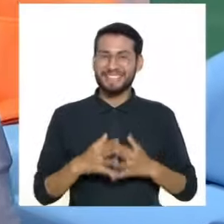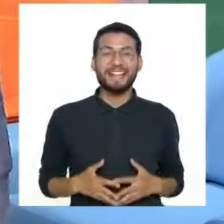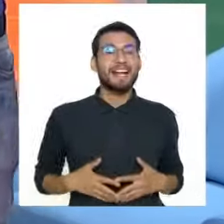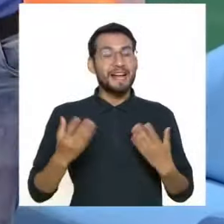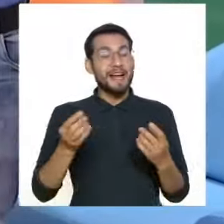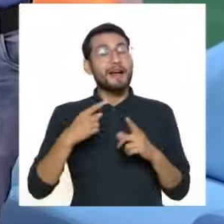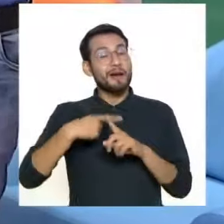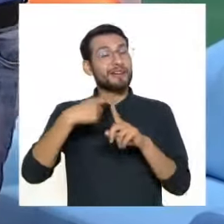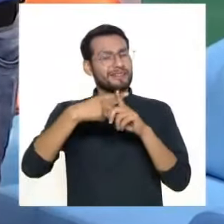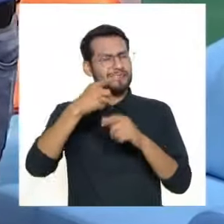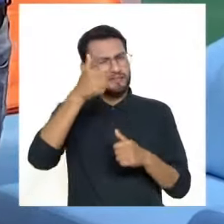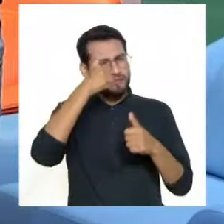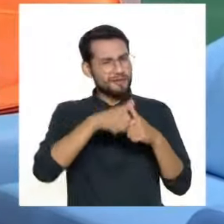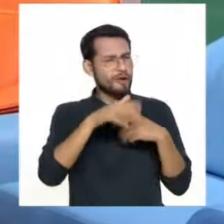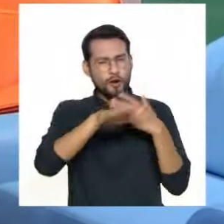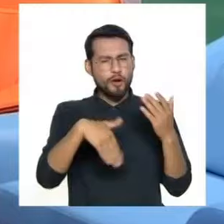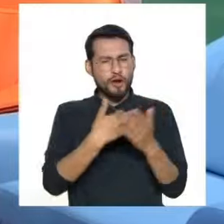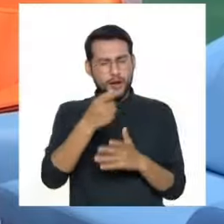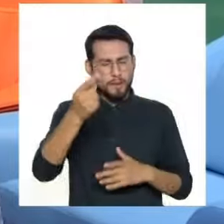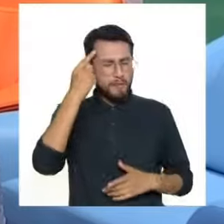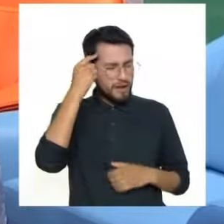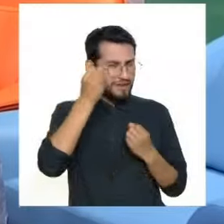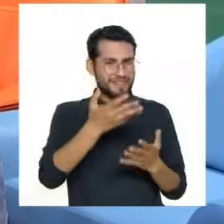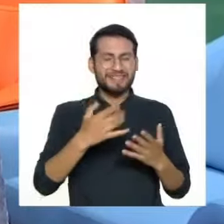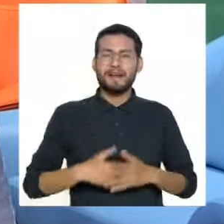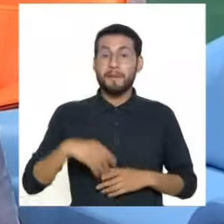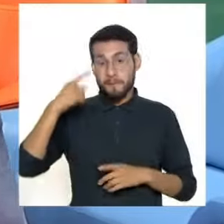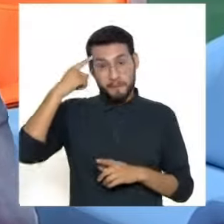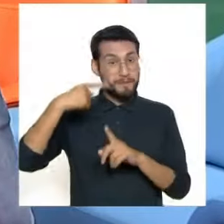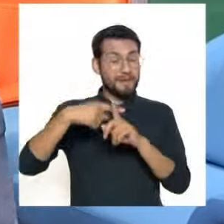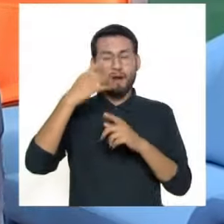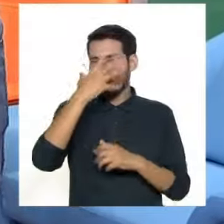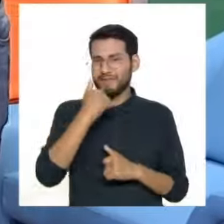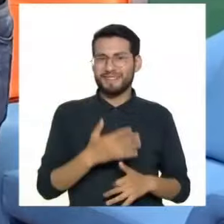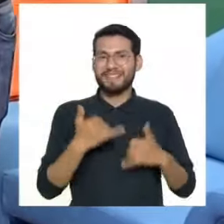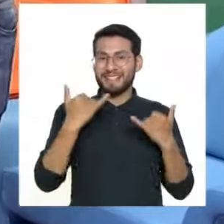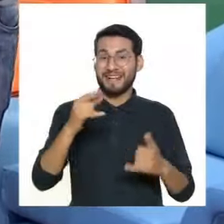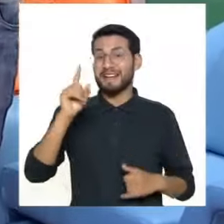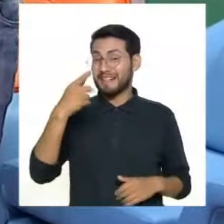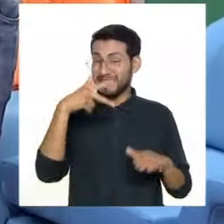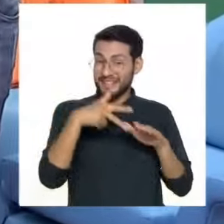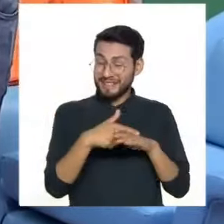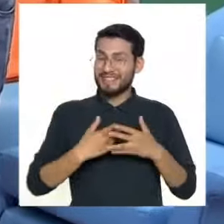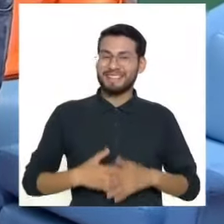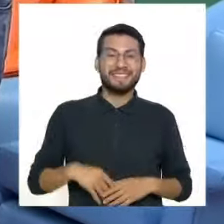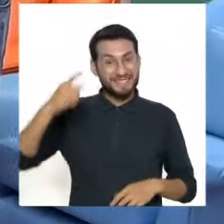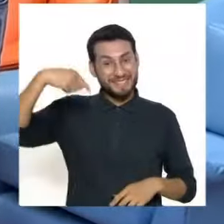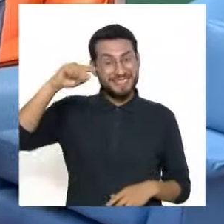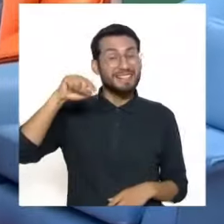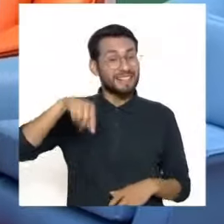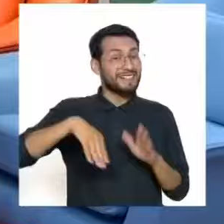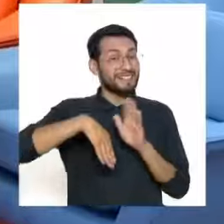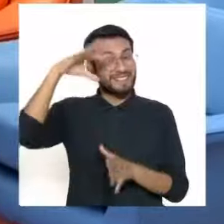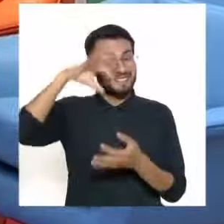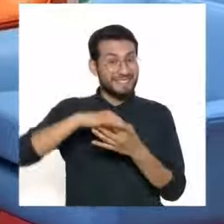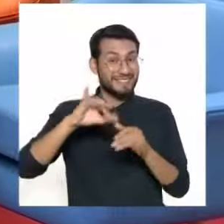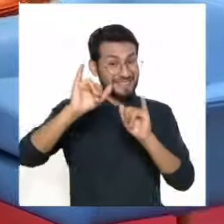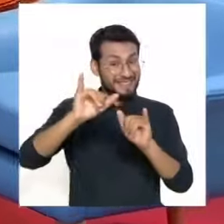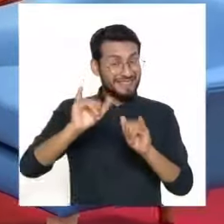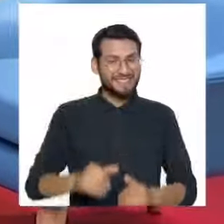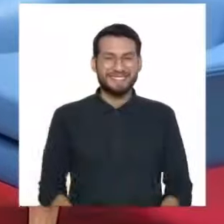de positivismo recuerda que eres todo lo que piensas así que hay que pensar bonito nos vamos al primer corte del programa y ya regresamos esto es más conectado